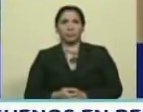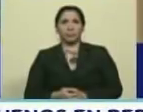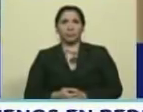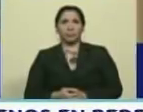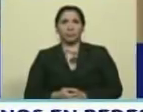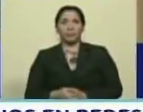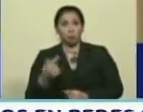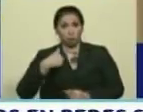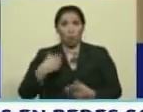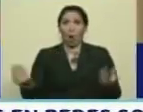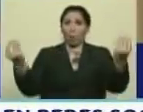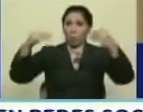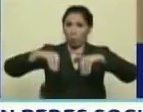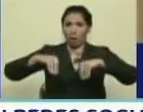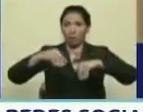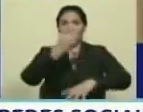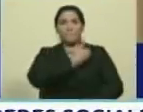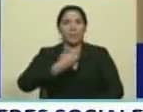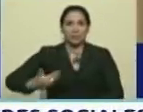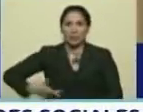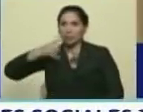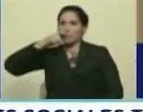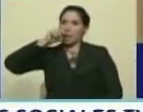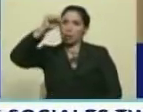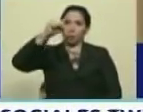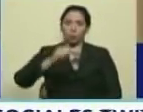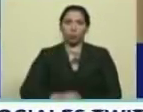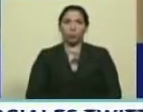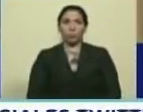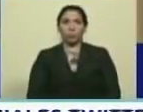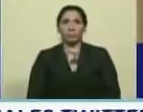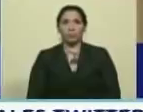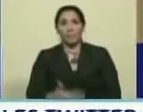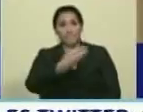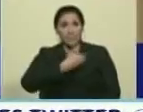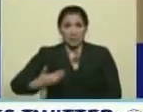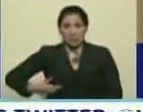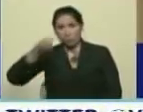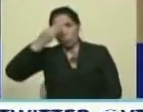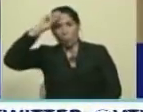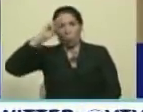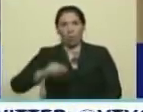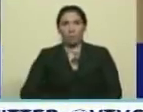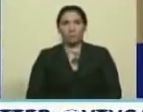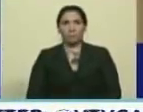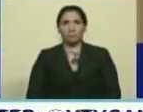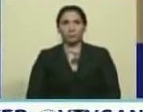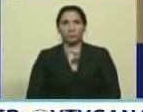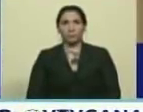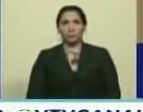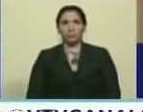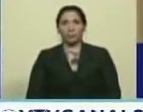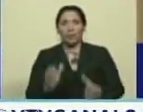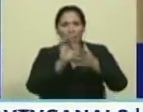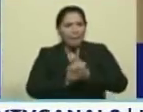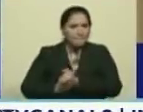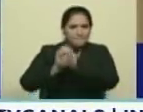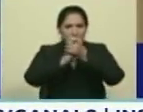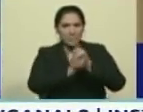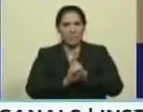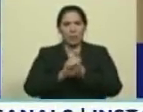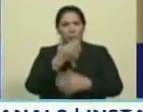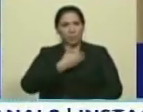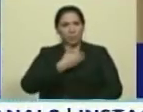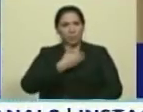Estoy de acuerdo con el presidente Maduro y el presidente de Cuba, compañero Díaz, en